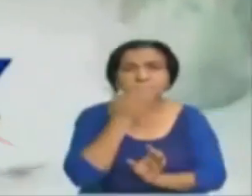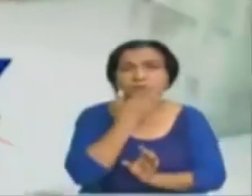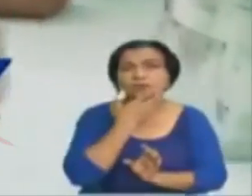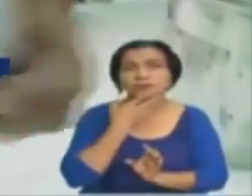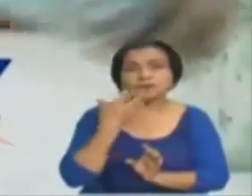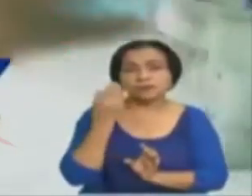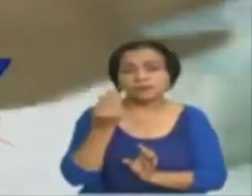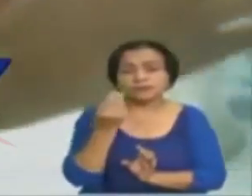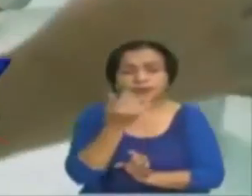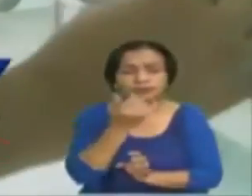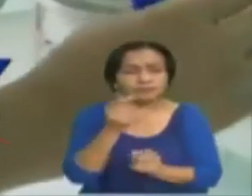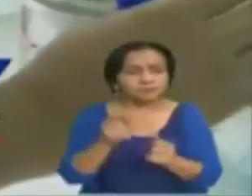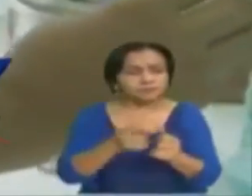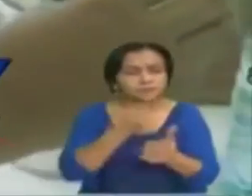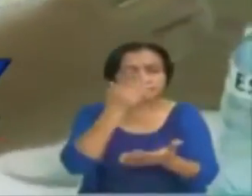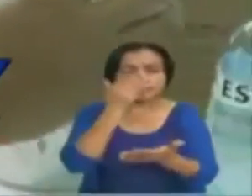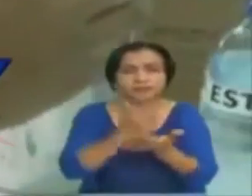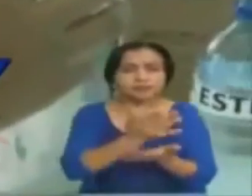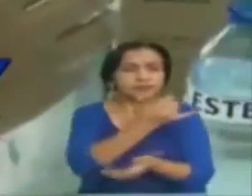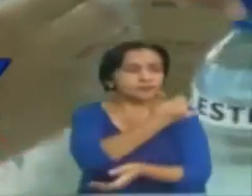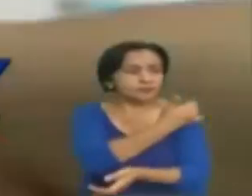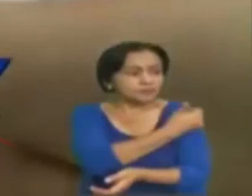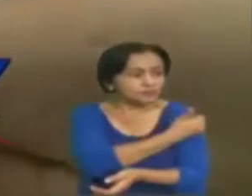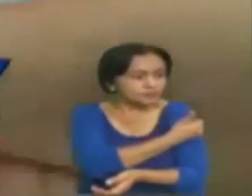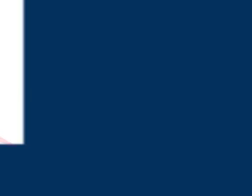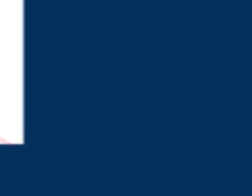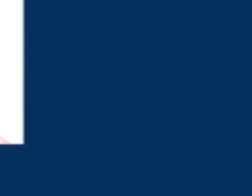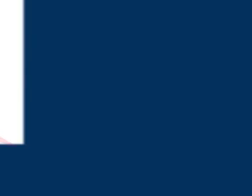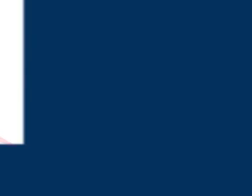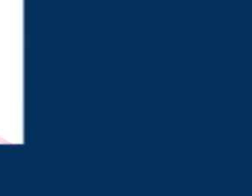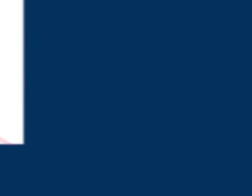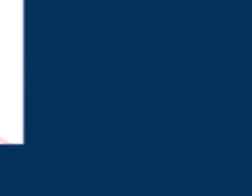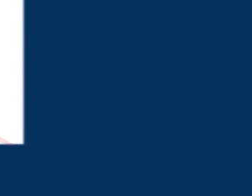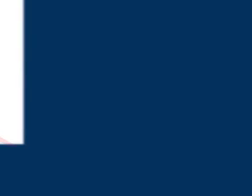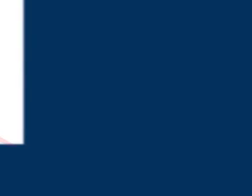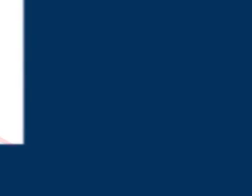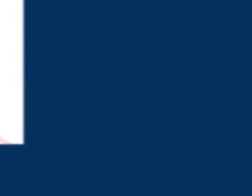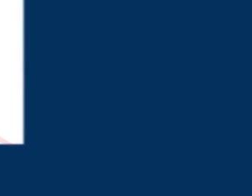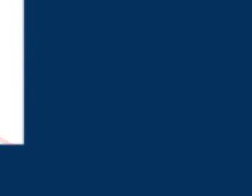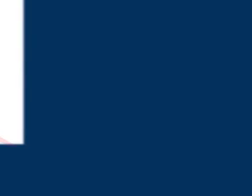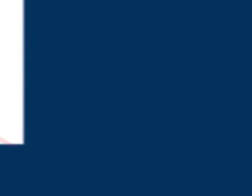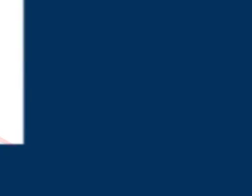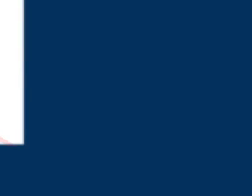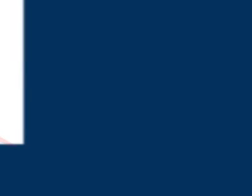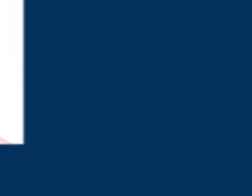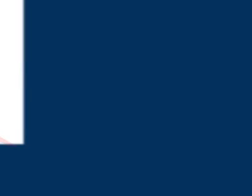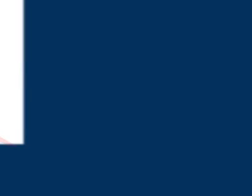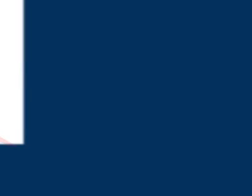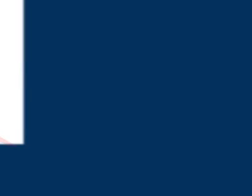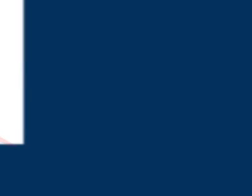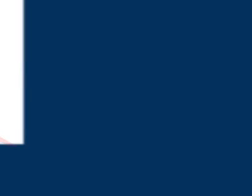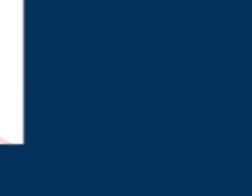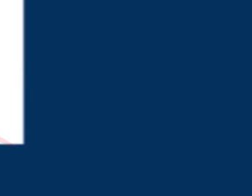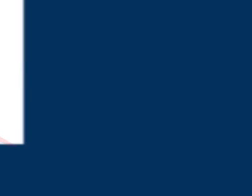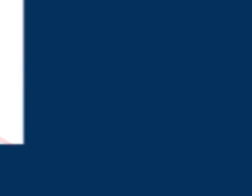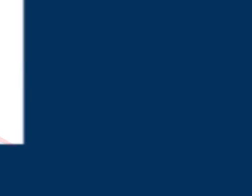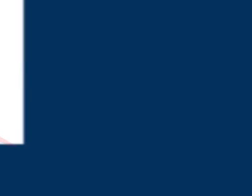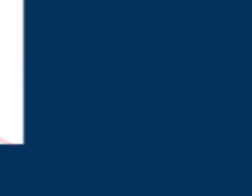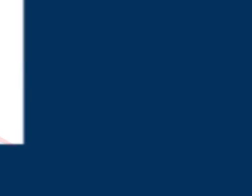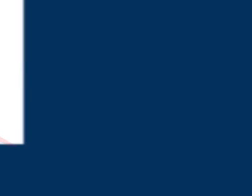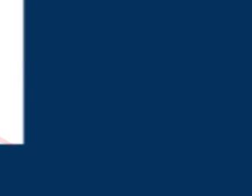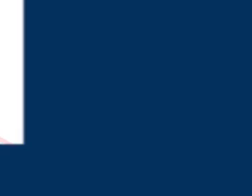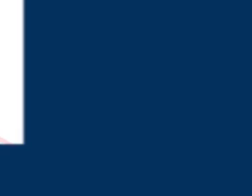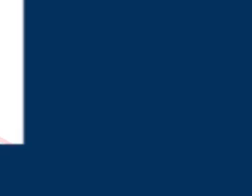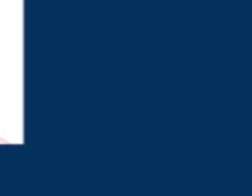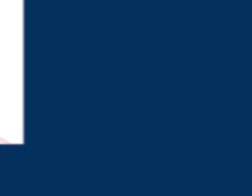Mazatepe, Centro de Salud Benicio Gutiérrez, primeras y segundas, a las 8. En Niquinoma, a las 7,